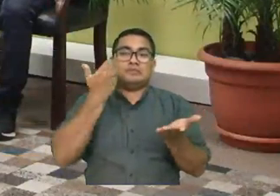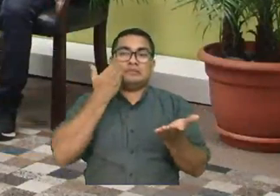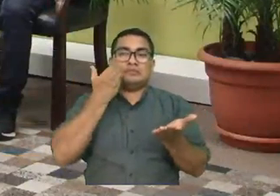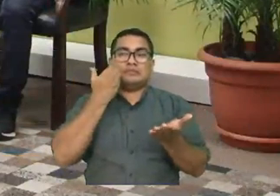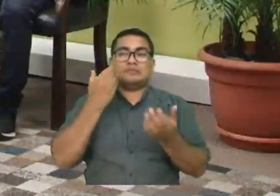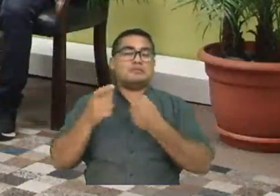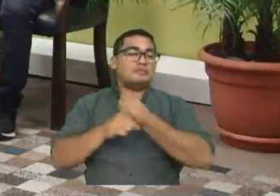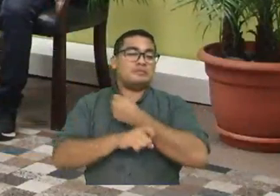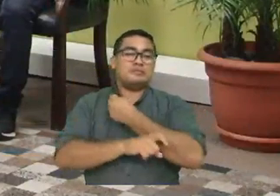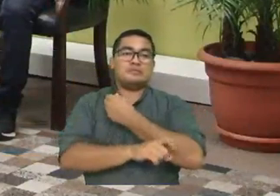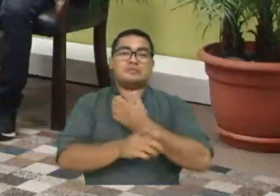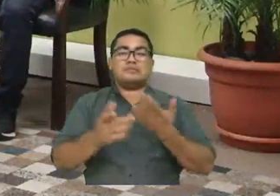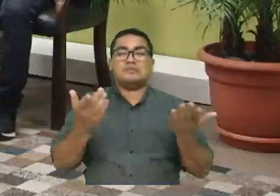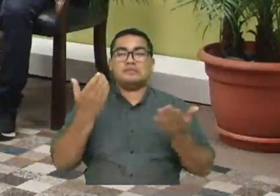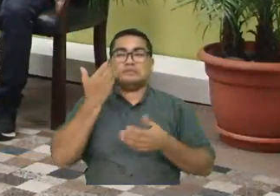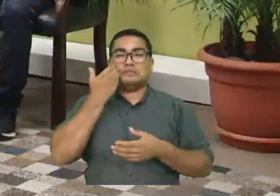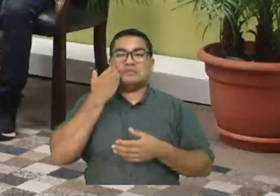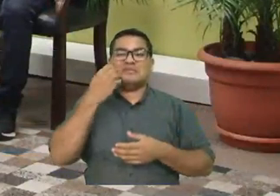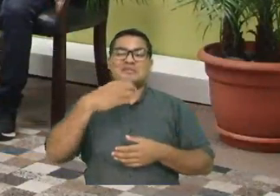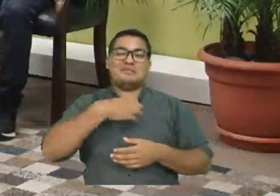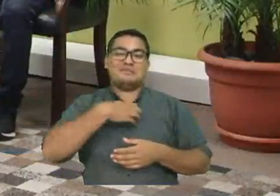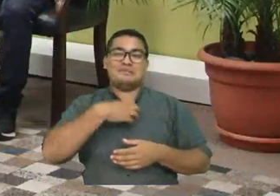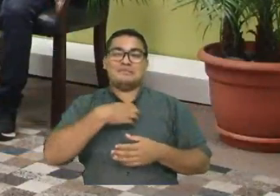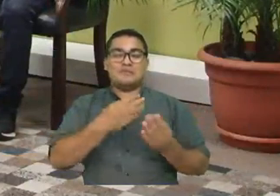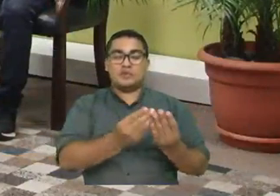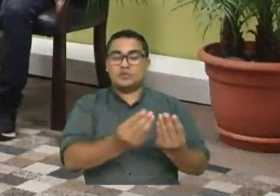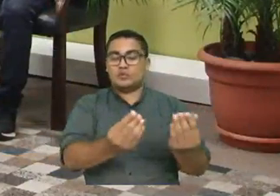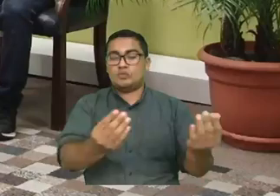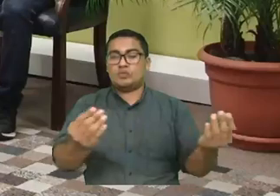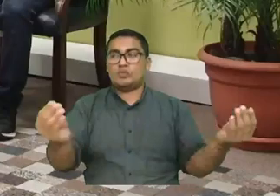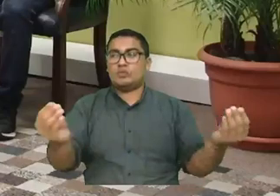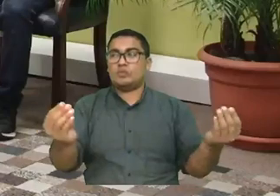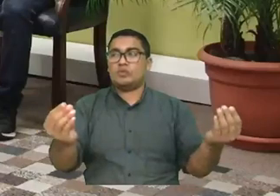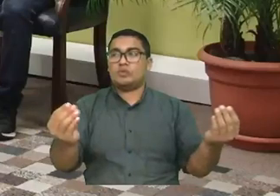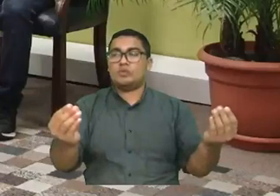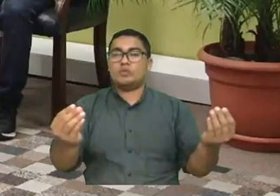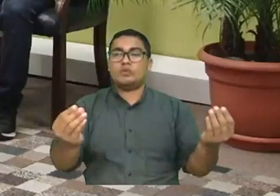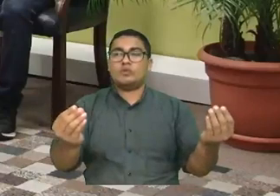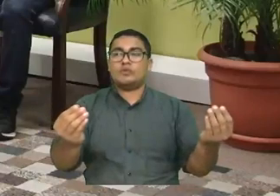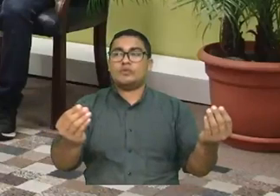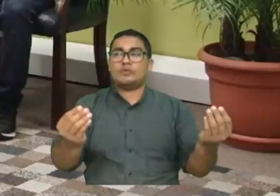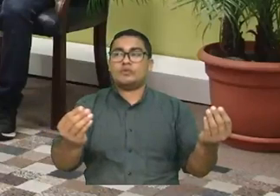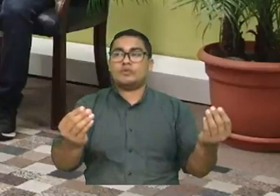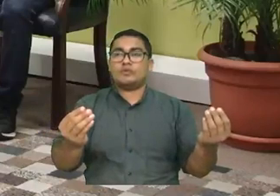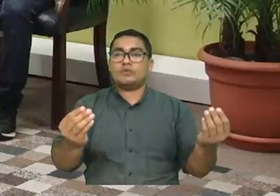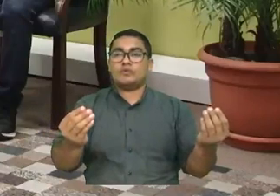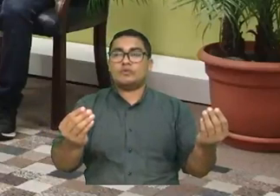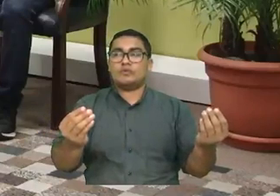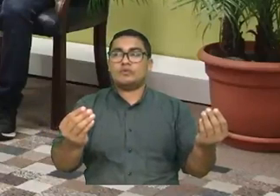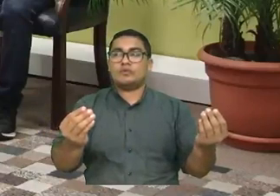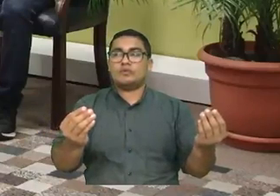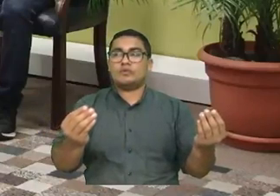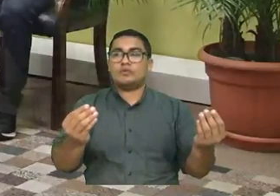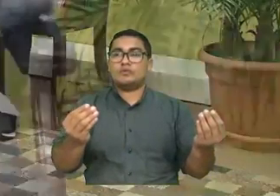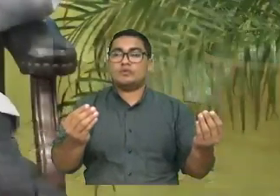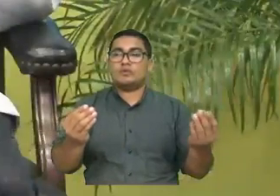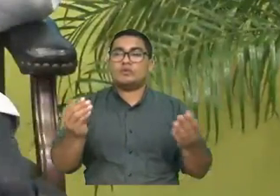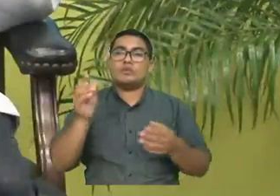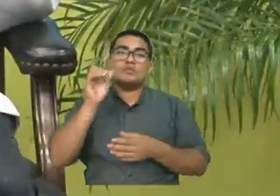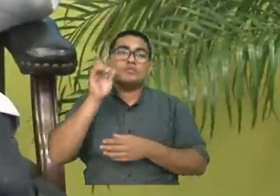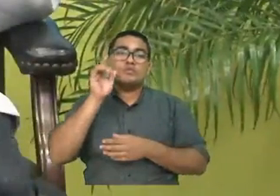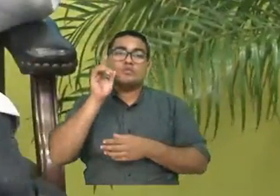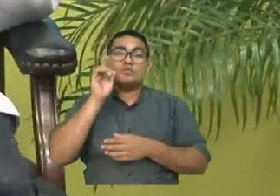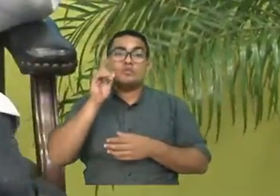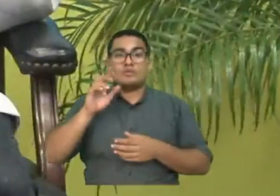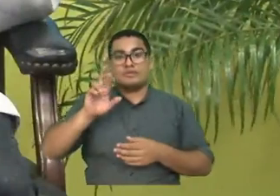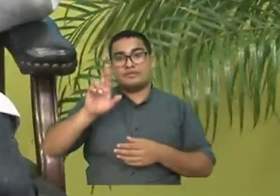lombriz que nosotros... En el ambiente, en el suelo, pasa a su organismo y se aloja en los túbulos de los